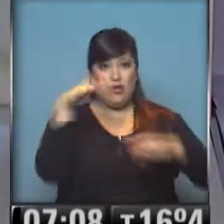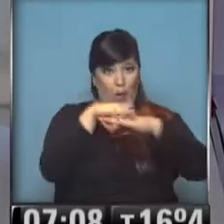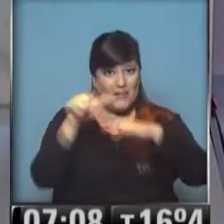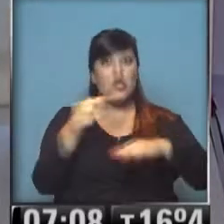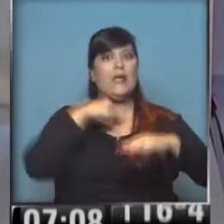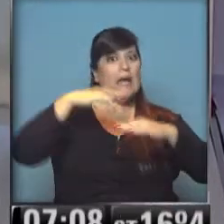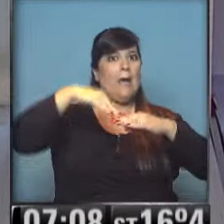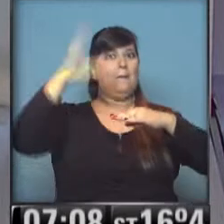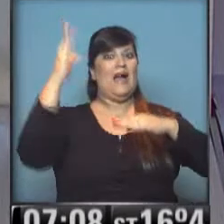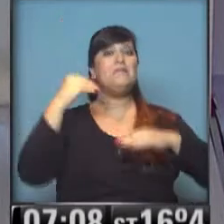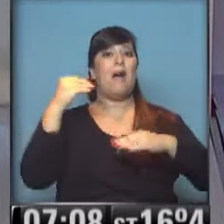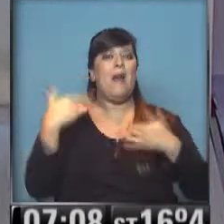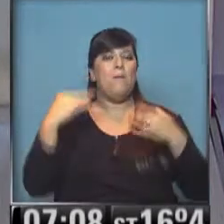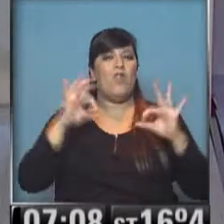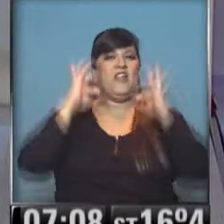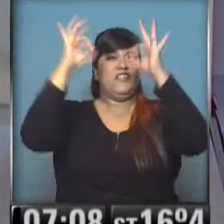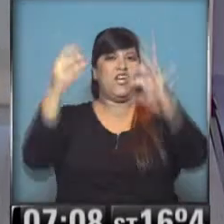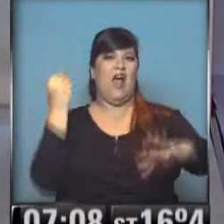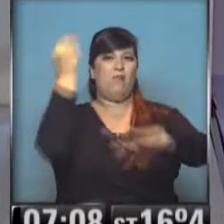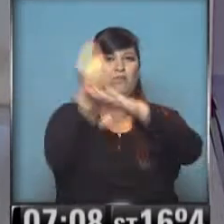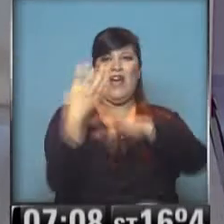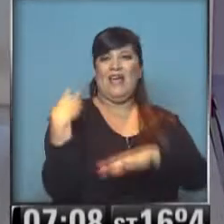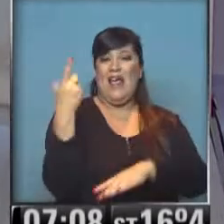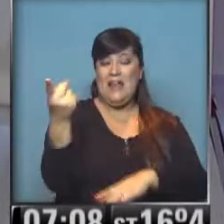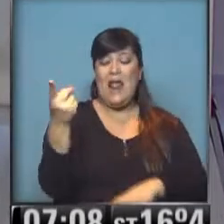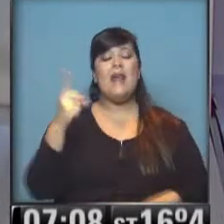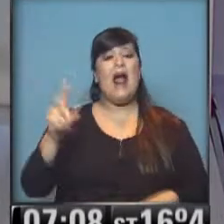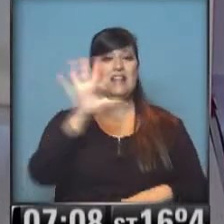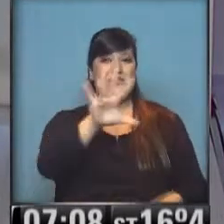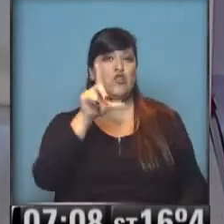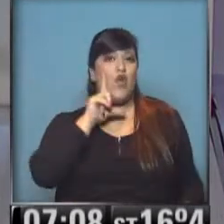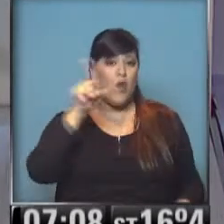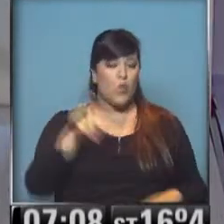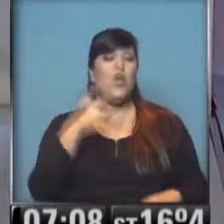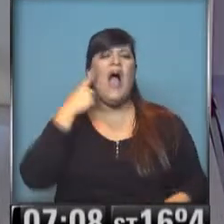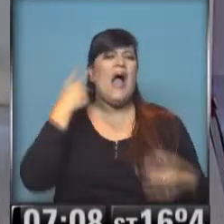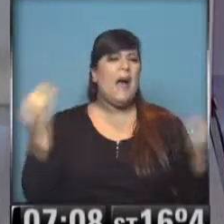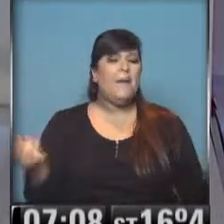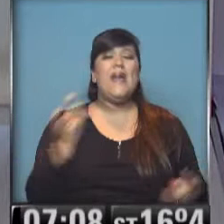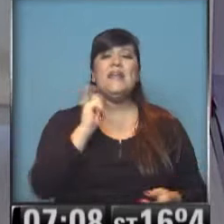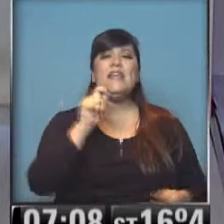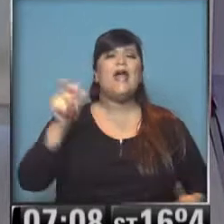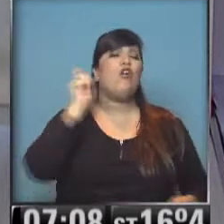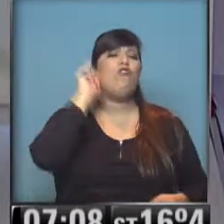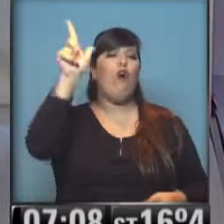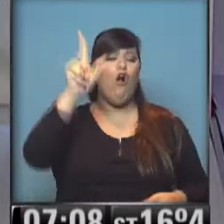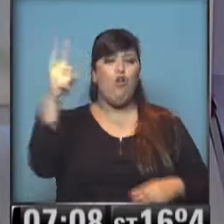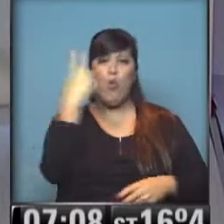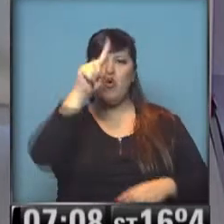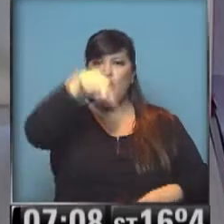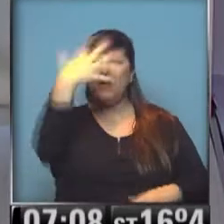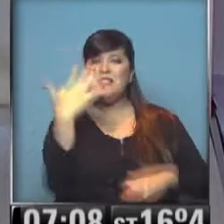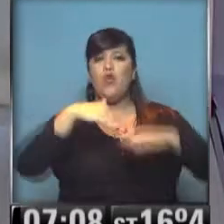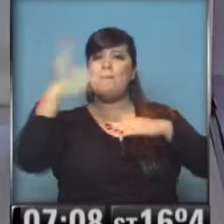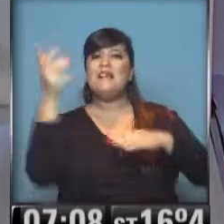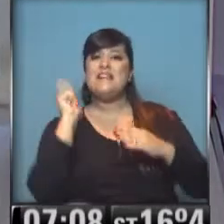1.5% de votos para llegar a las generales que van a ser el 5 de julio. A ver, ¿quiénes lograron subirse a